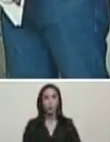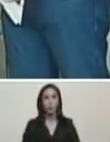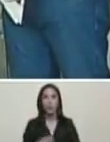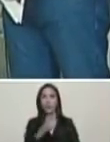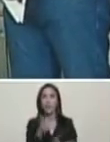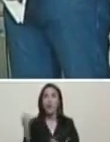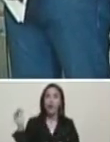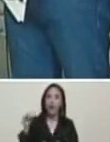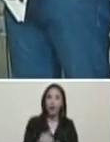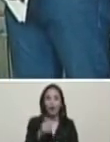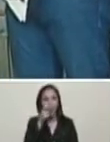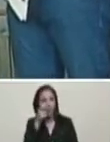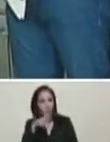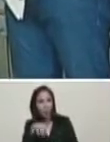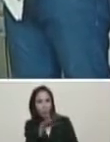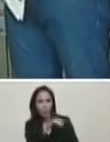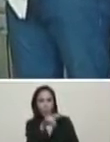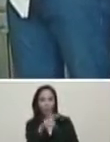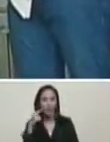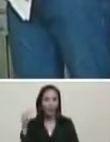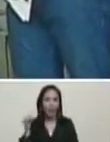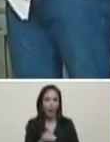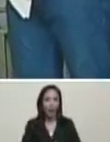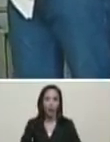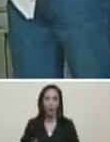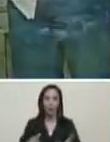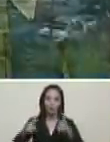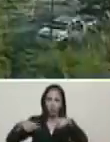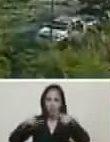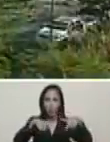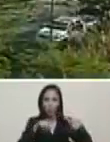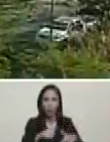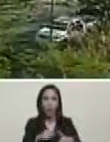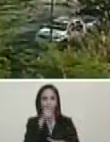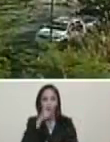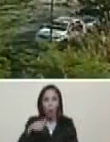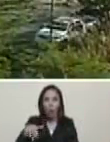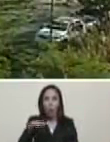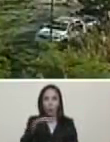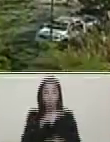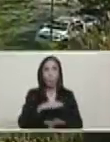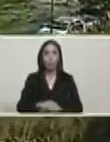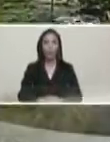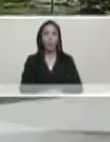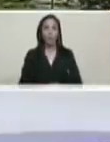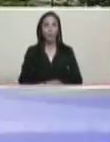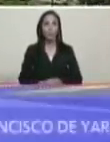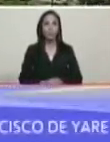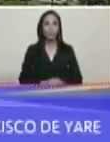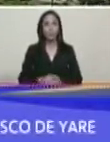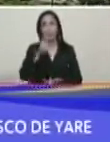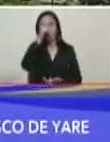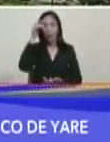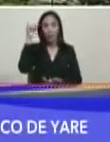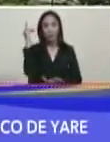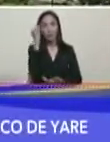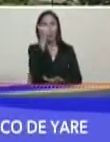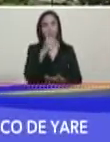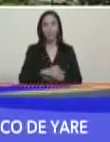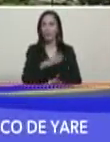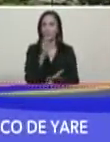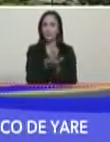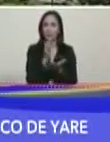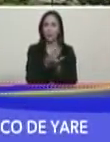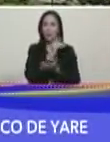Aragua que está por aquí cerca, a los pueblos centrales y en especial al pueblo de Yare, que siempre recordará a